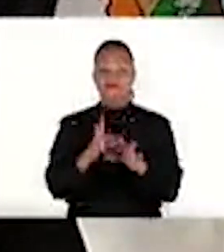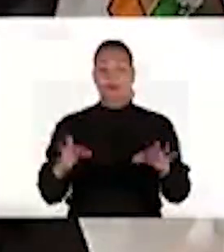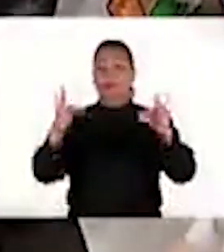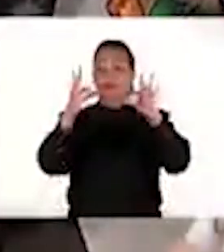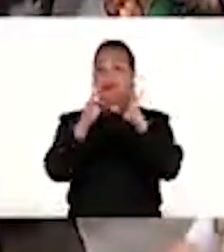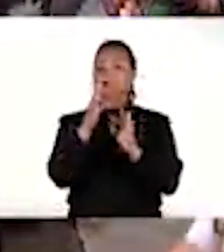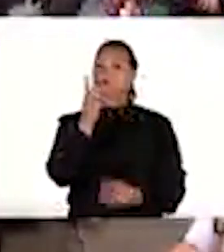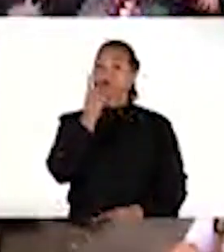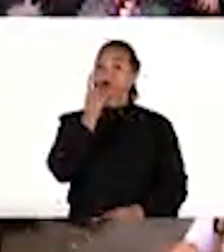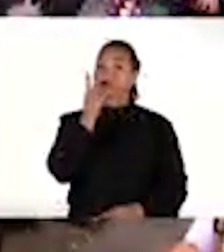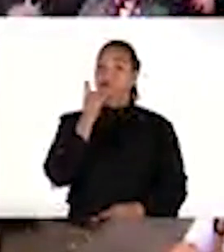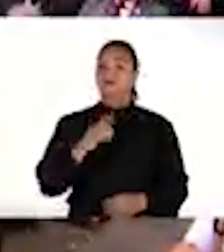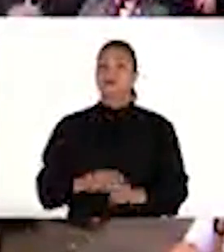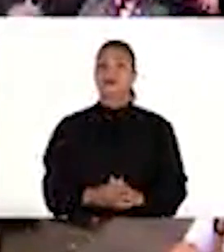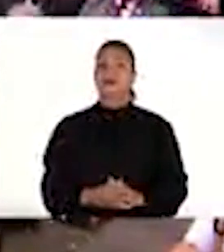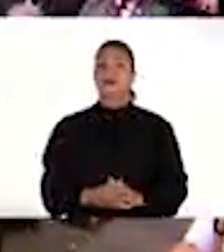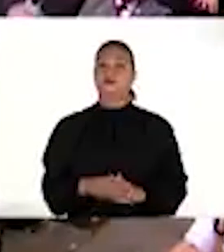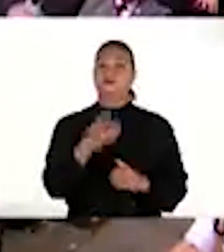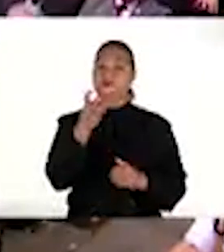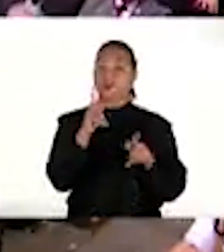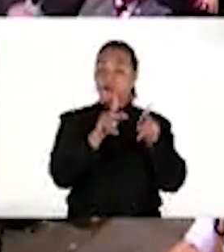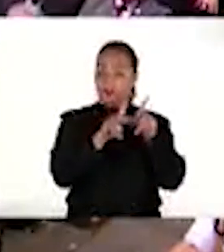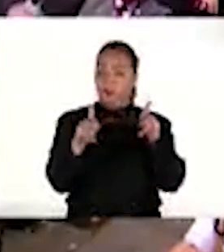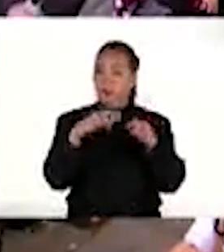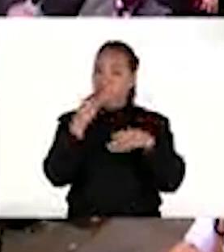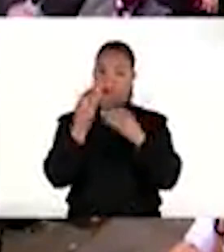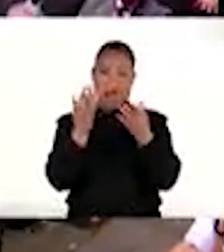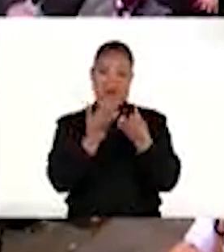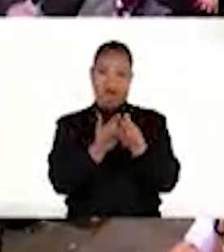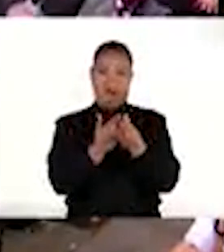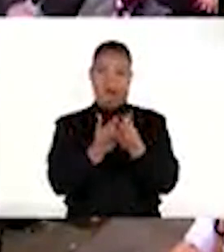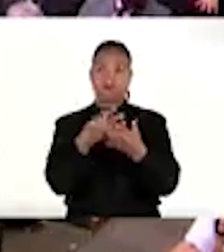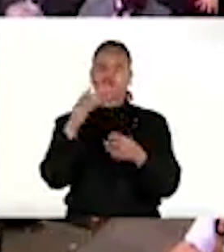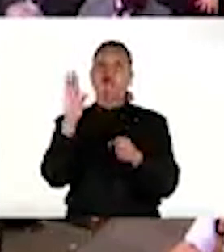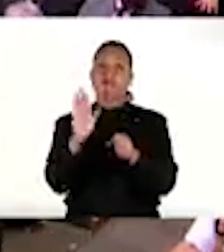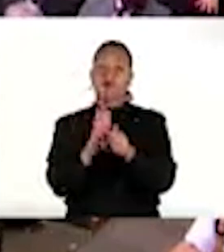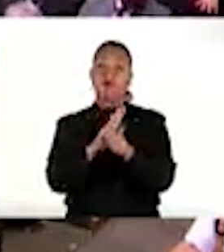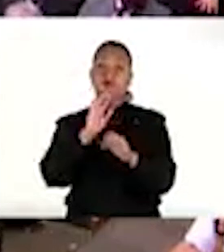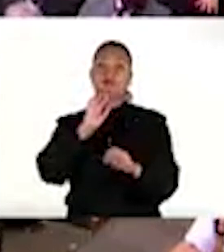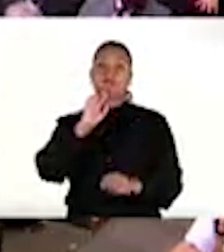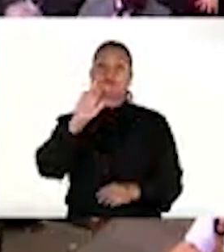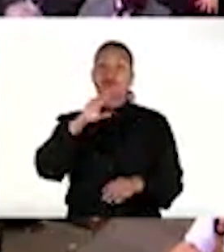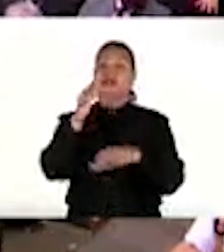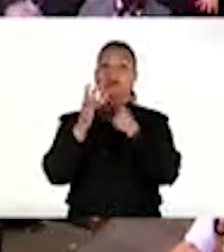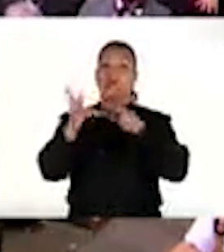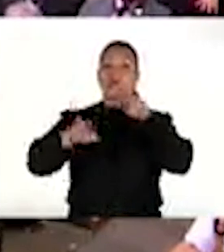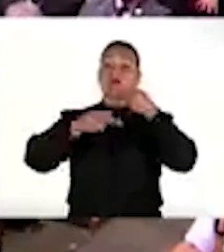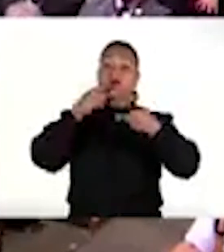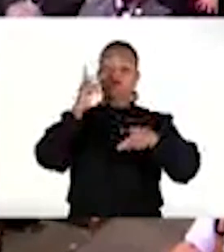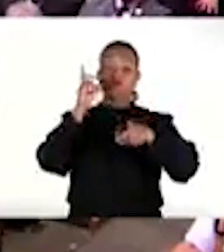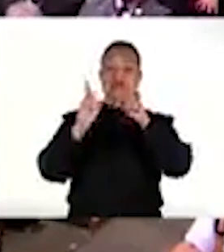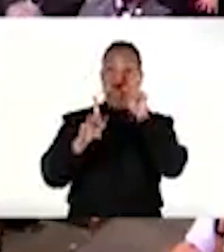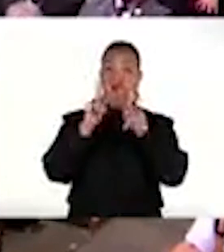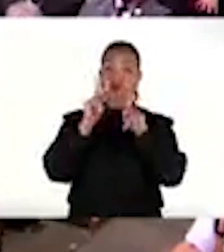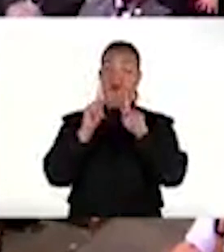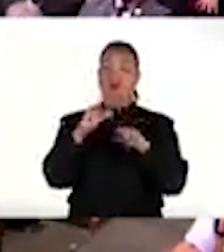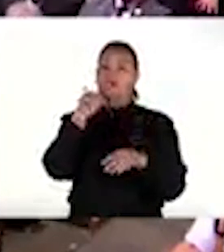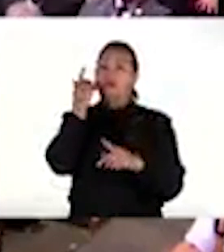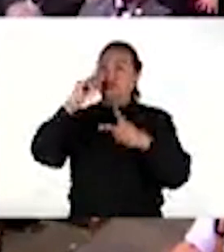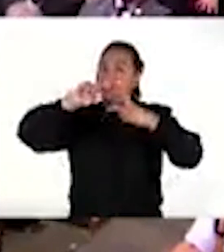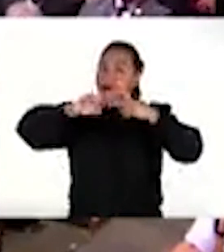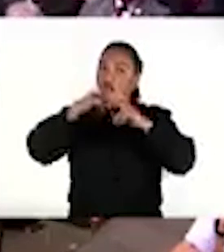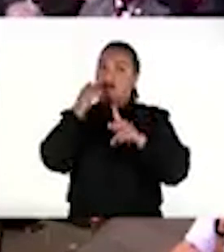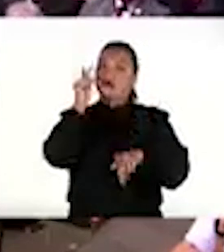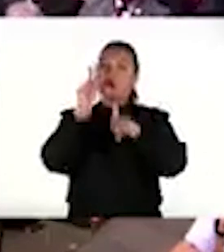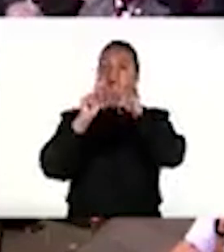señalar que este plan es producto del consenso. Desde el inicio me propuse promover un diálogo en un plano de igualdad